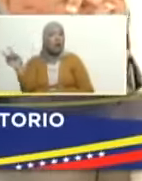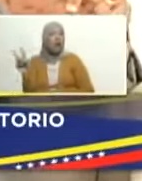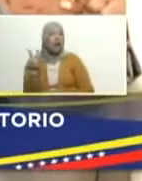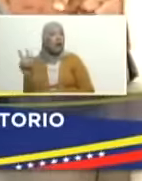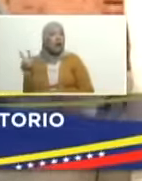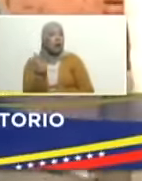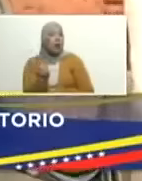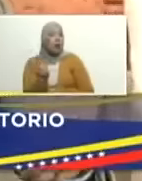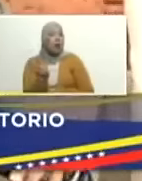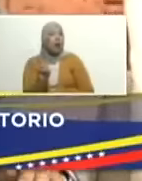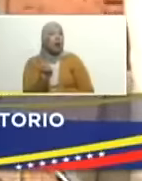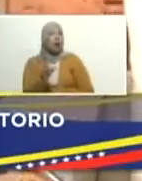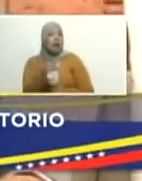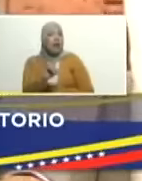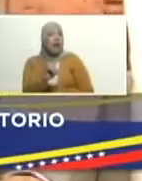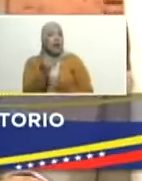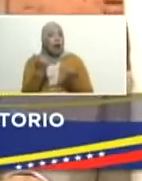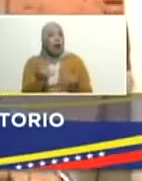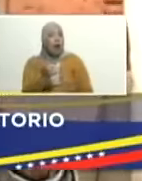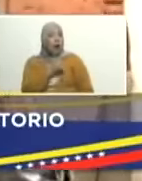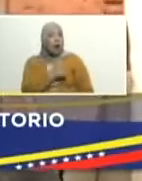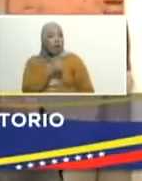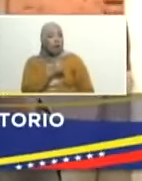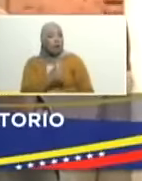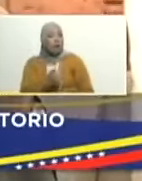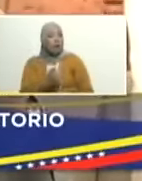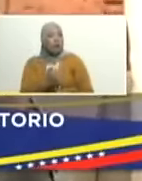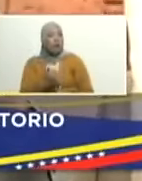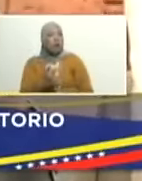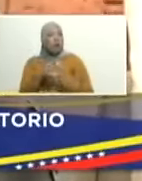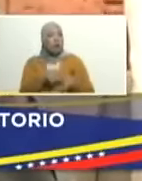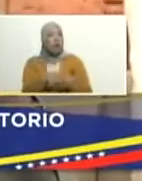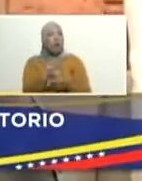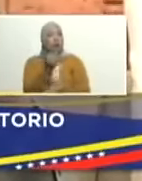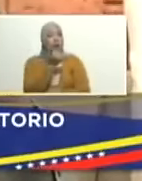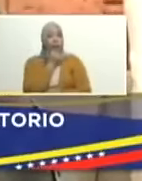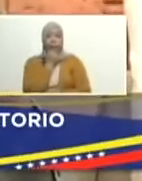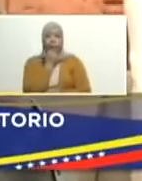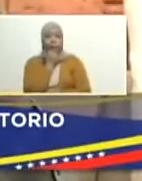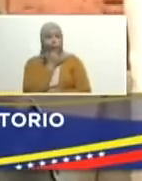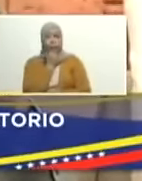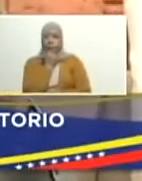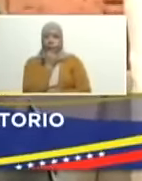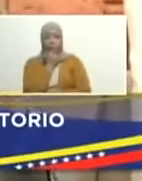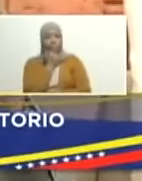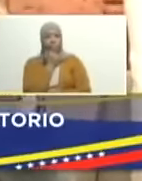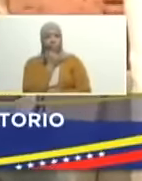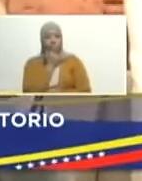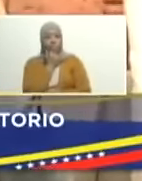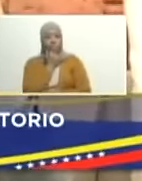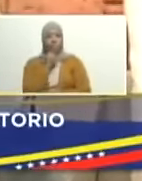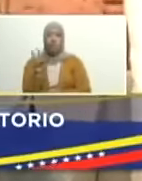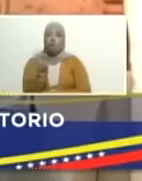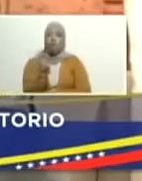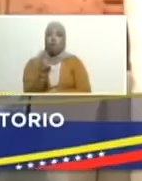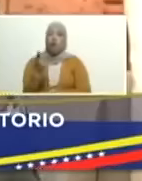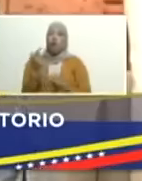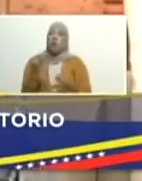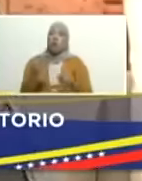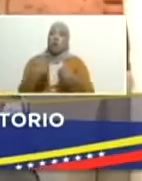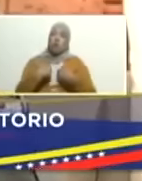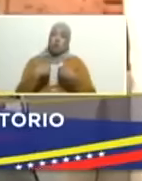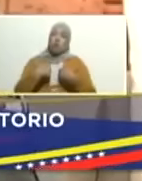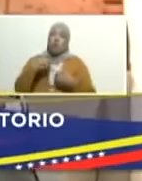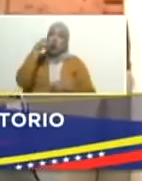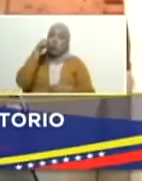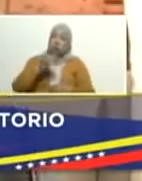unión nacional que hoy tenemos. Que no se vayan a equivocar otra vez y que no le hagan más daño a nuestro